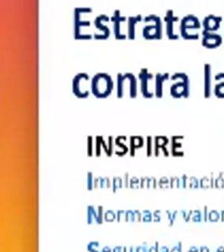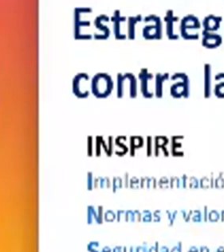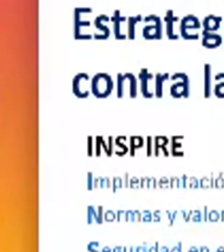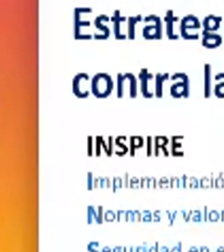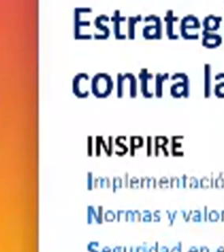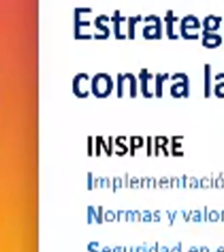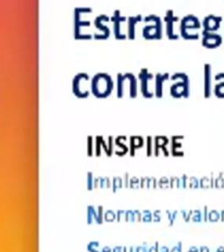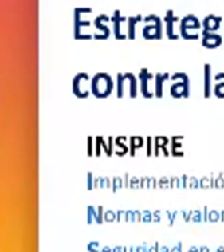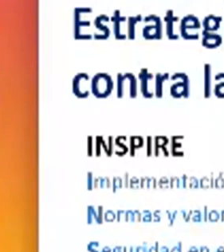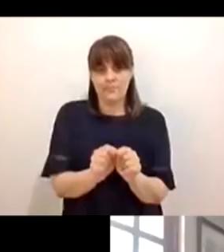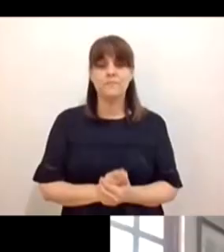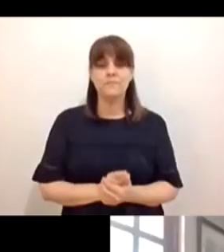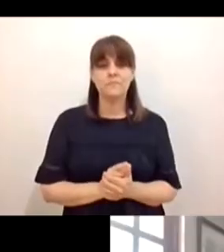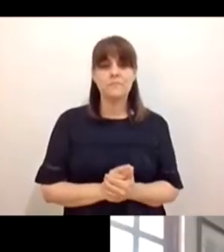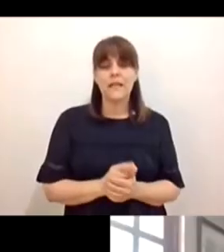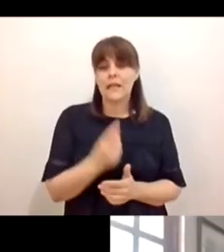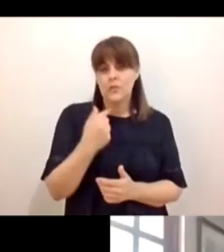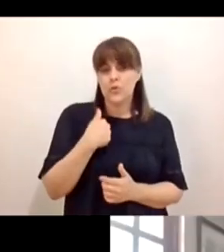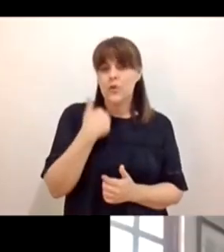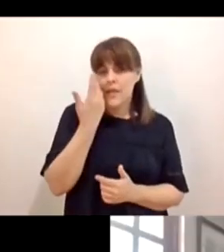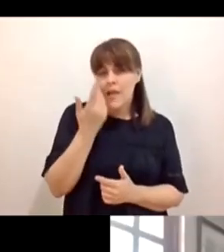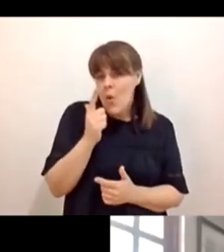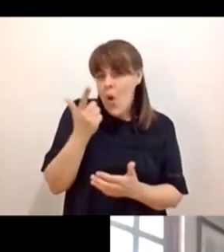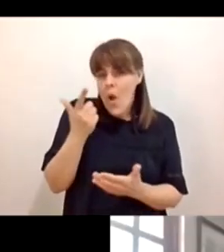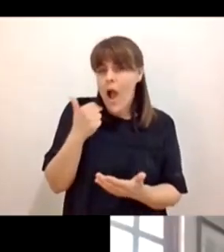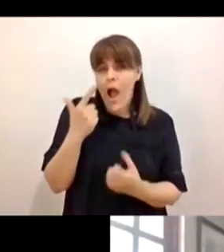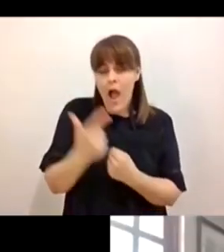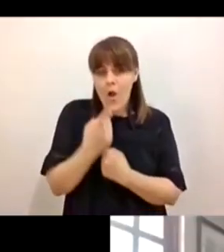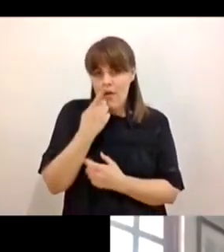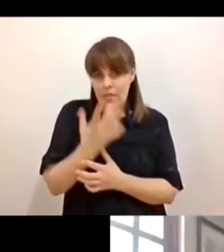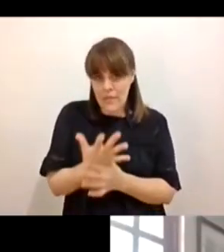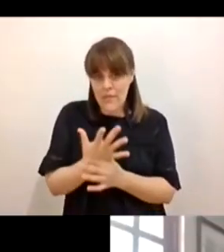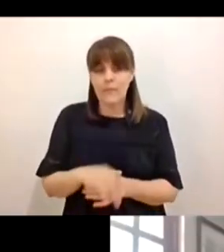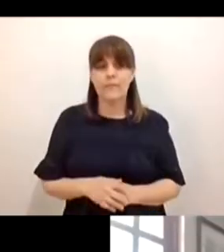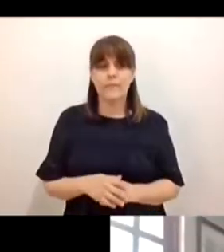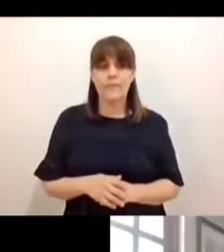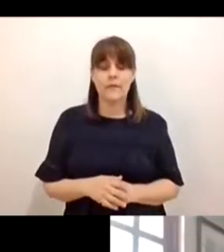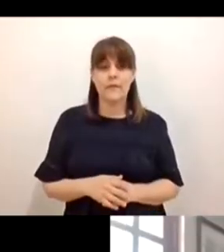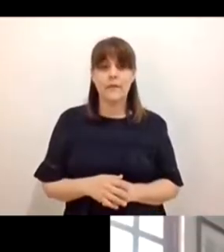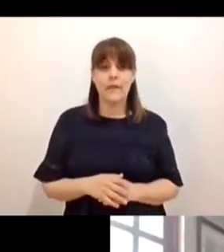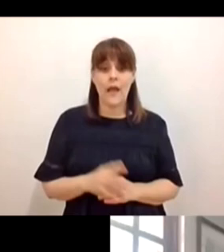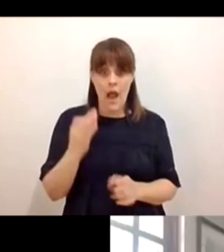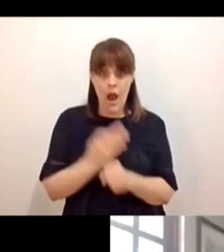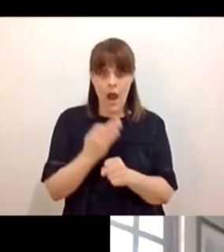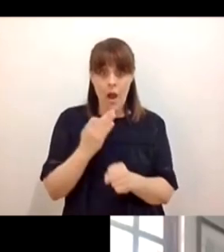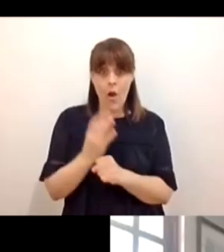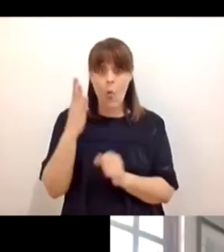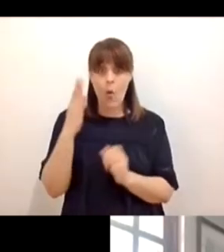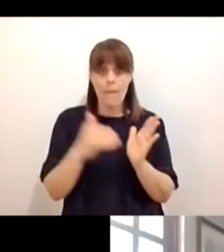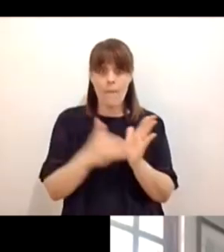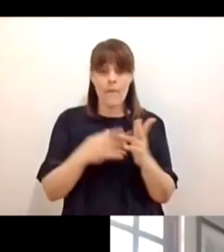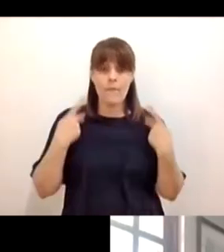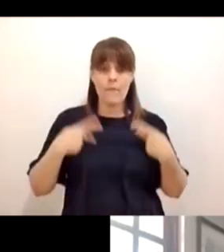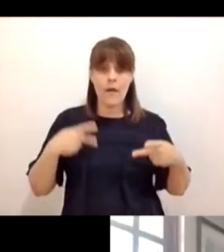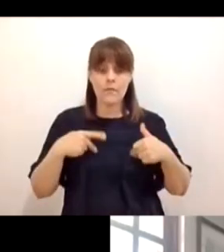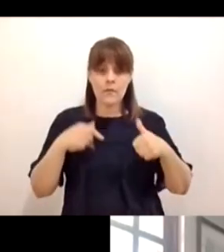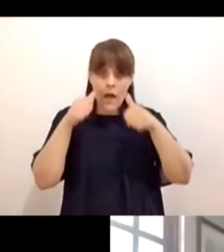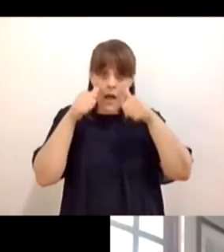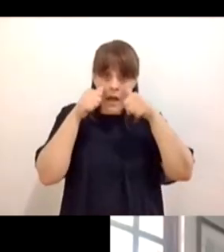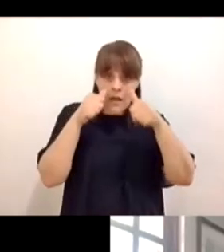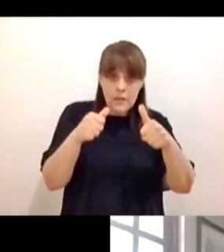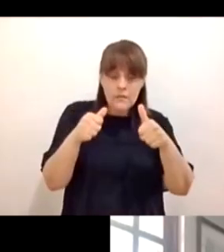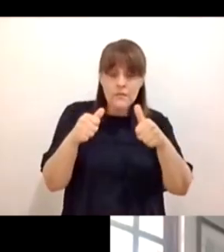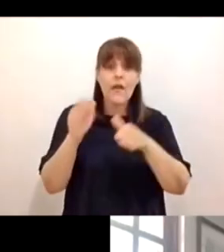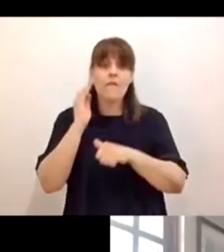bueno yo quiero decir un par de cositas una agradecerle mucho a las más de 4 mil personas que ya nos están escuchando entre